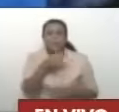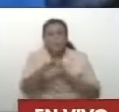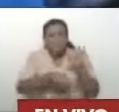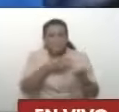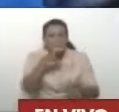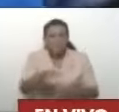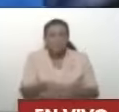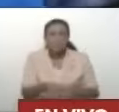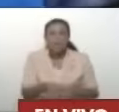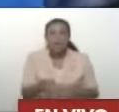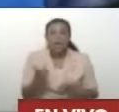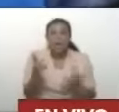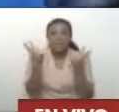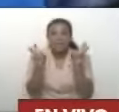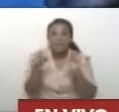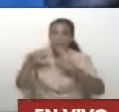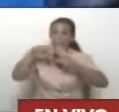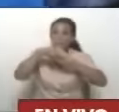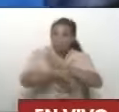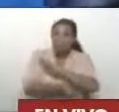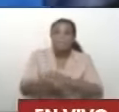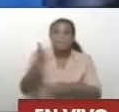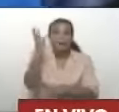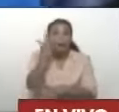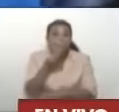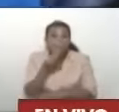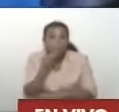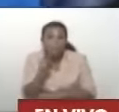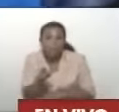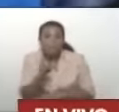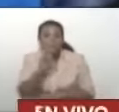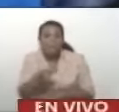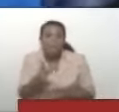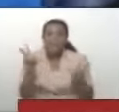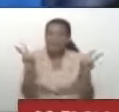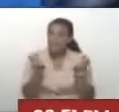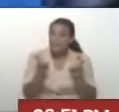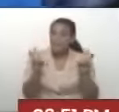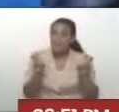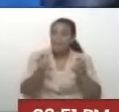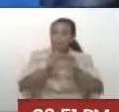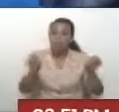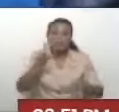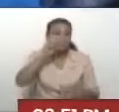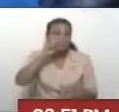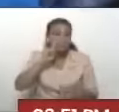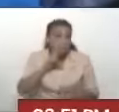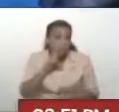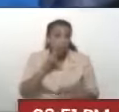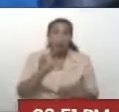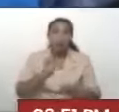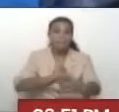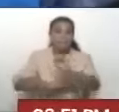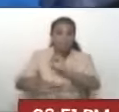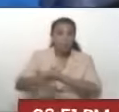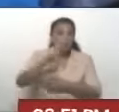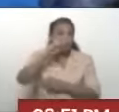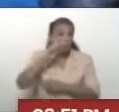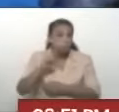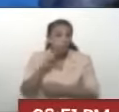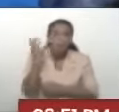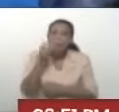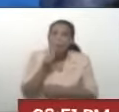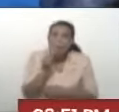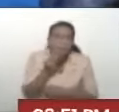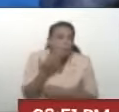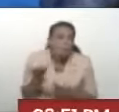pero profundizando para los jóvenes. También importante el tema de la educación sexual, prevención de embarazo a temprana